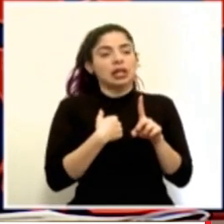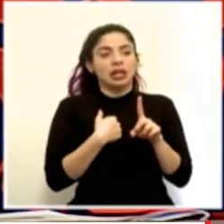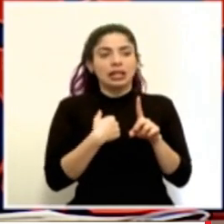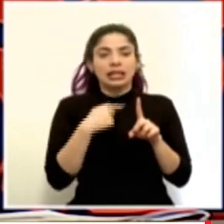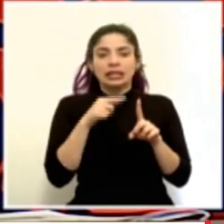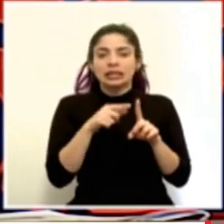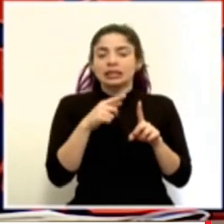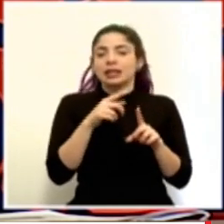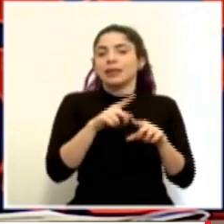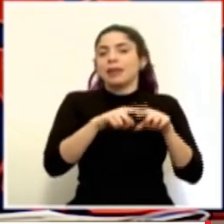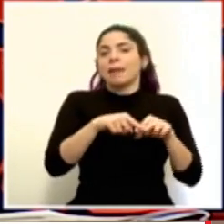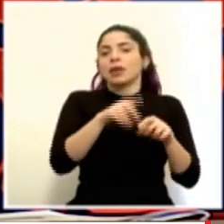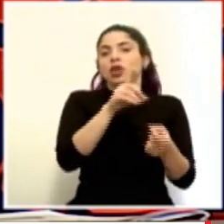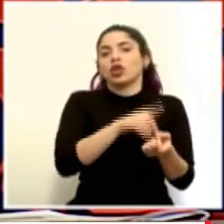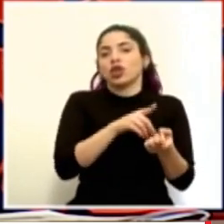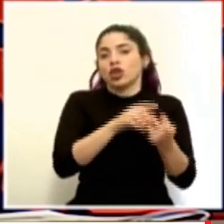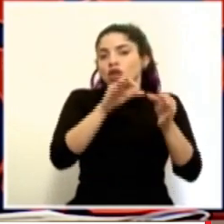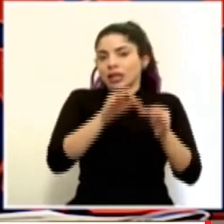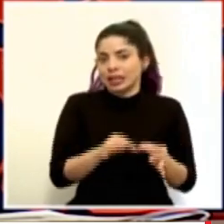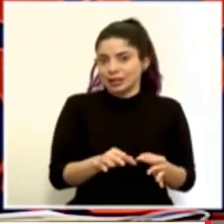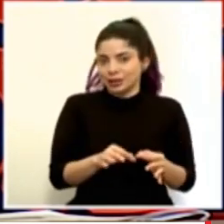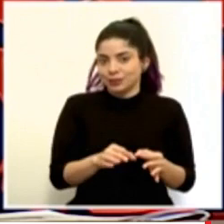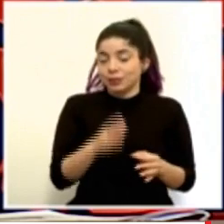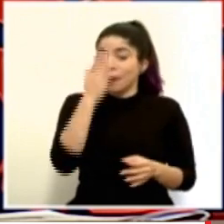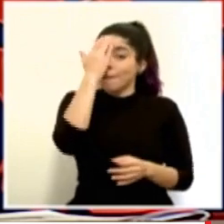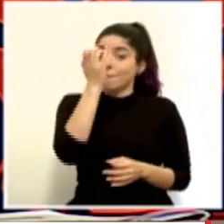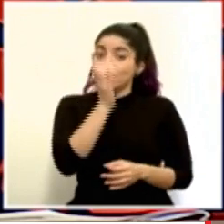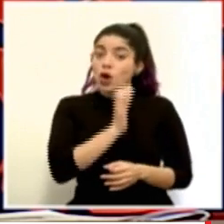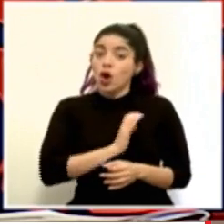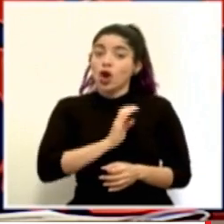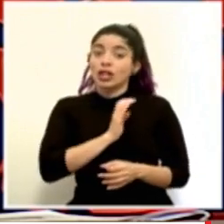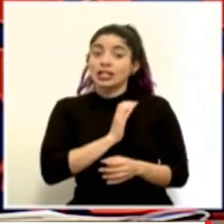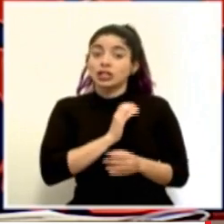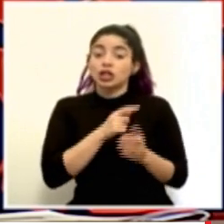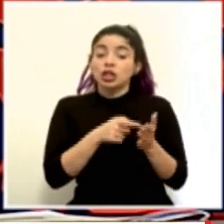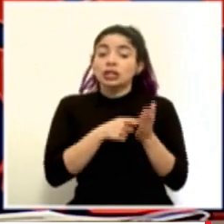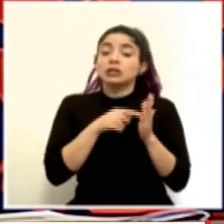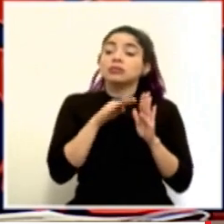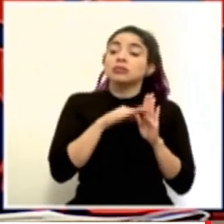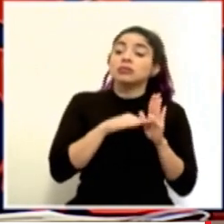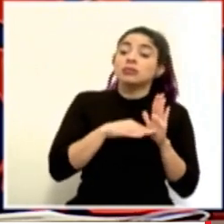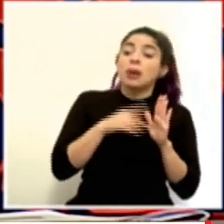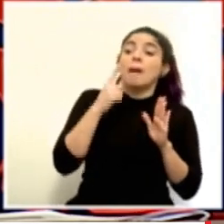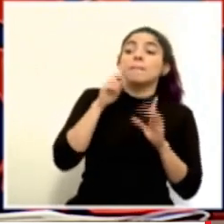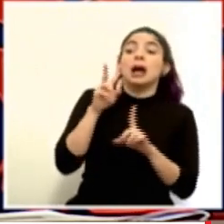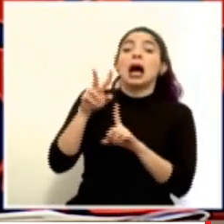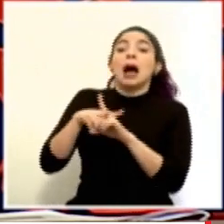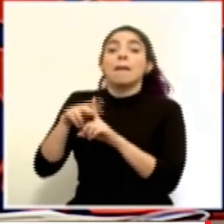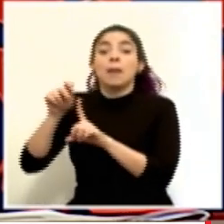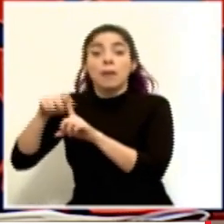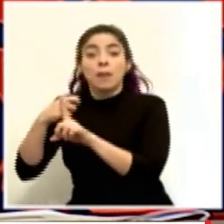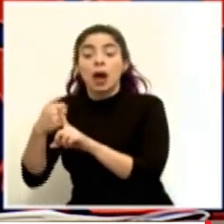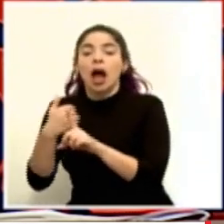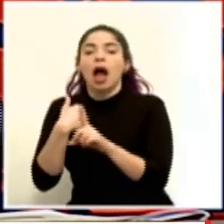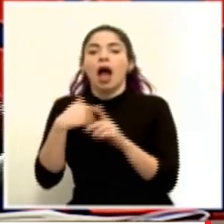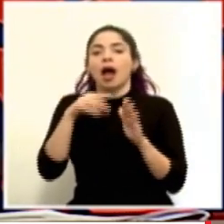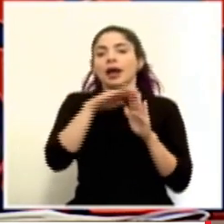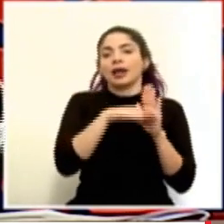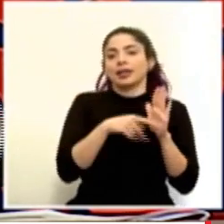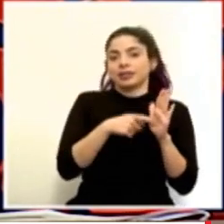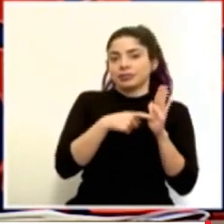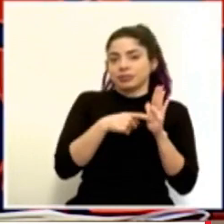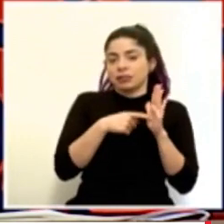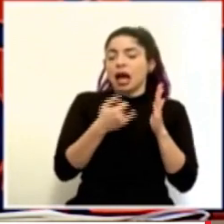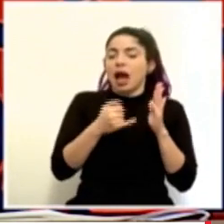final a ser un criterio médico. O sea, las condiciones que hay que satisfacer para que se le haga una prueba, hay una serie de criterios que se han